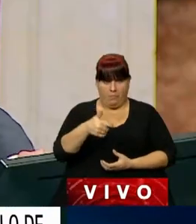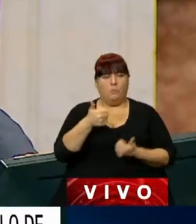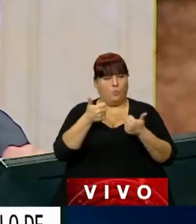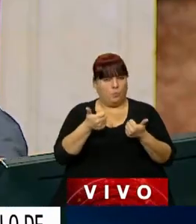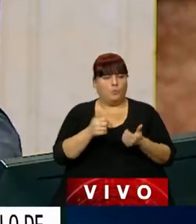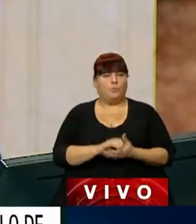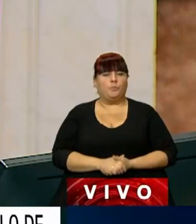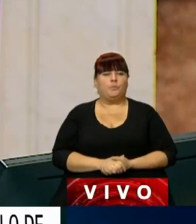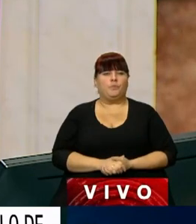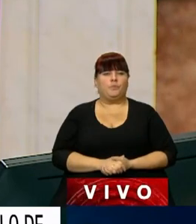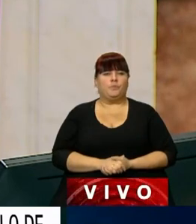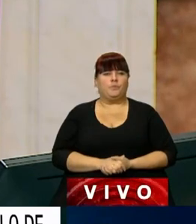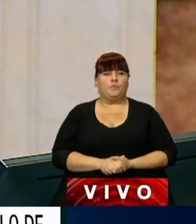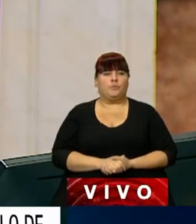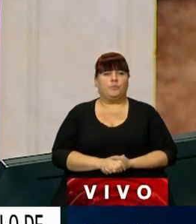Afirmativo. Muy bien.